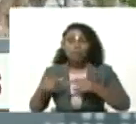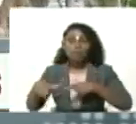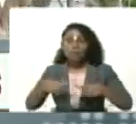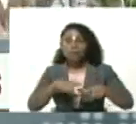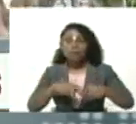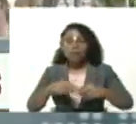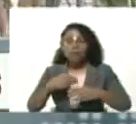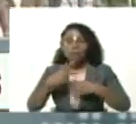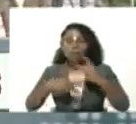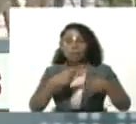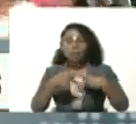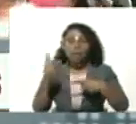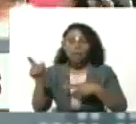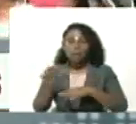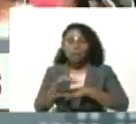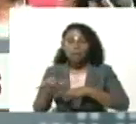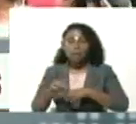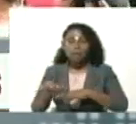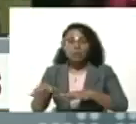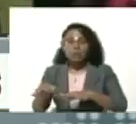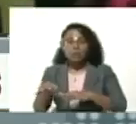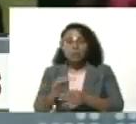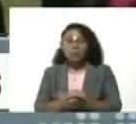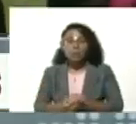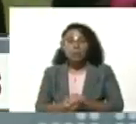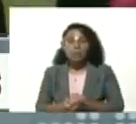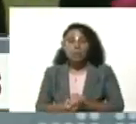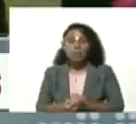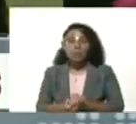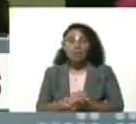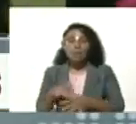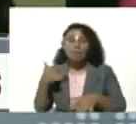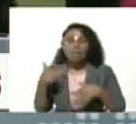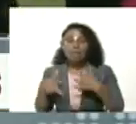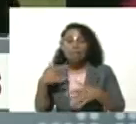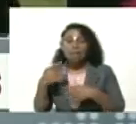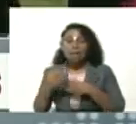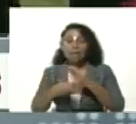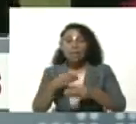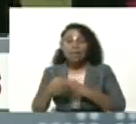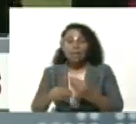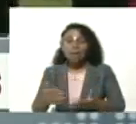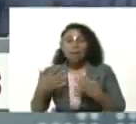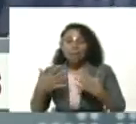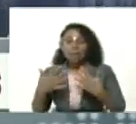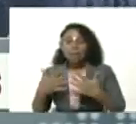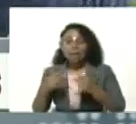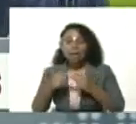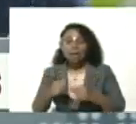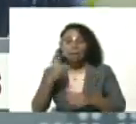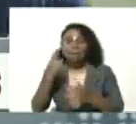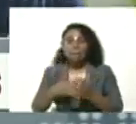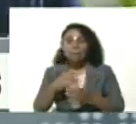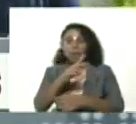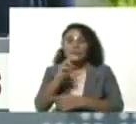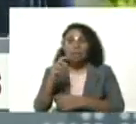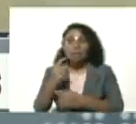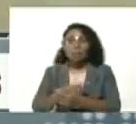productiva. Estos municipios, camarada presidente, la eventualidad que consideramos de emergencia, que quedaron 1.200